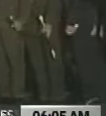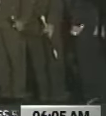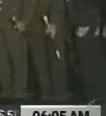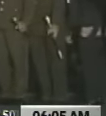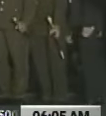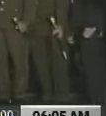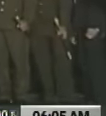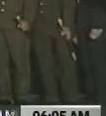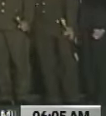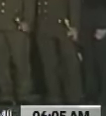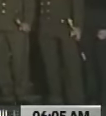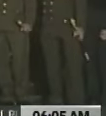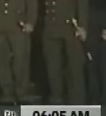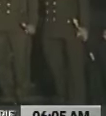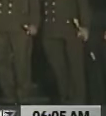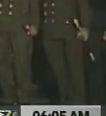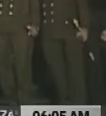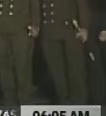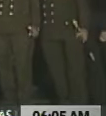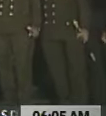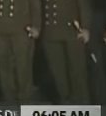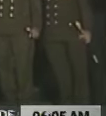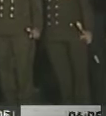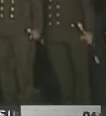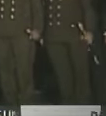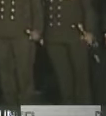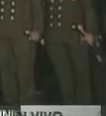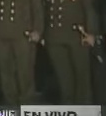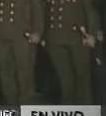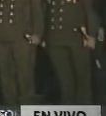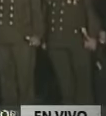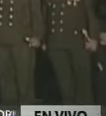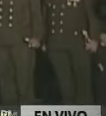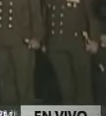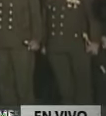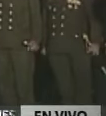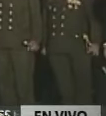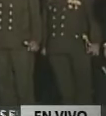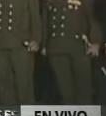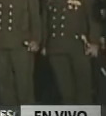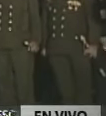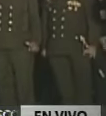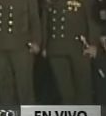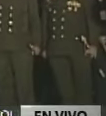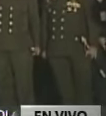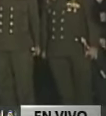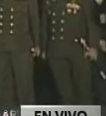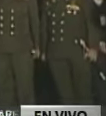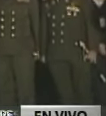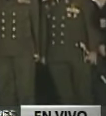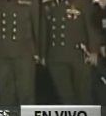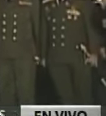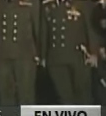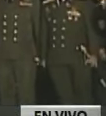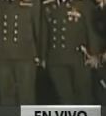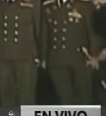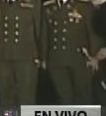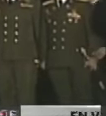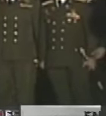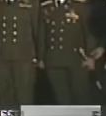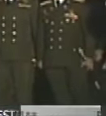el Estado venezolano celebra su bicentenario con una programación nacional para rememorar la historia que marcó la existencia de